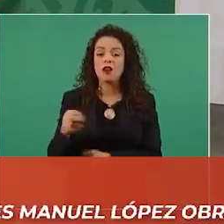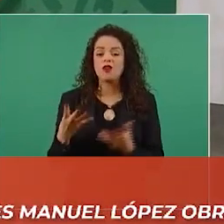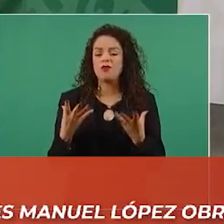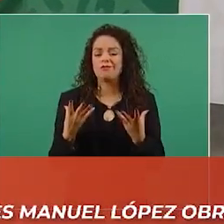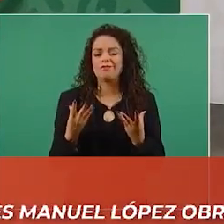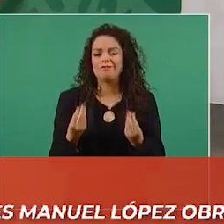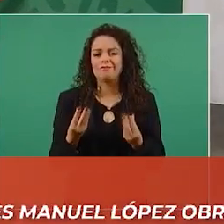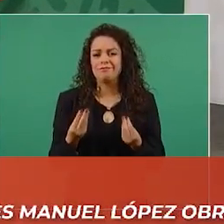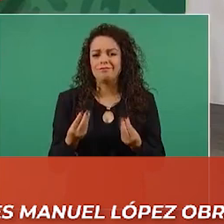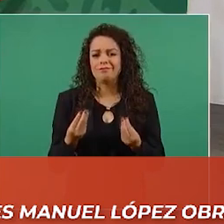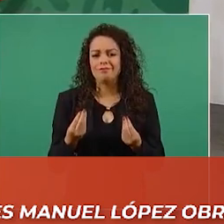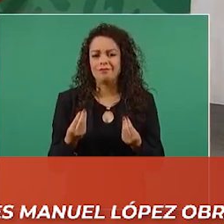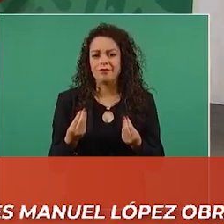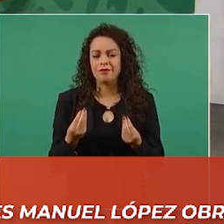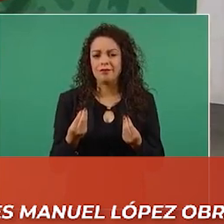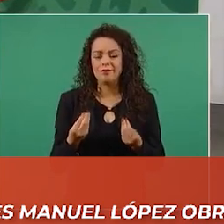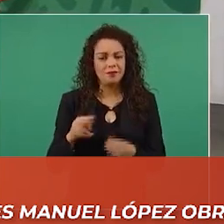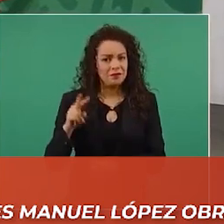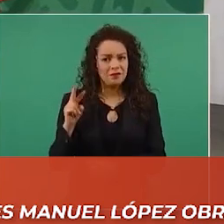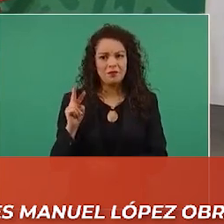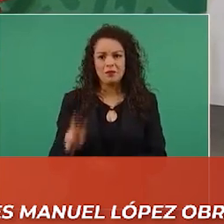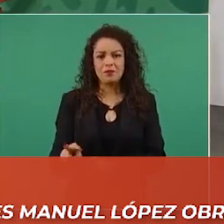Se dedicaron a saquear